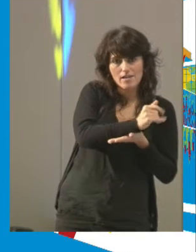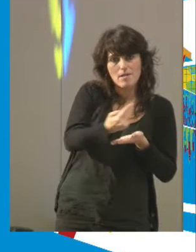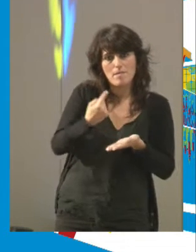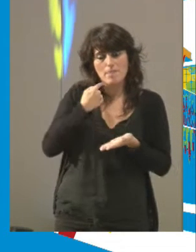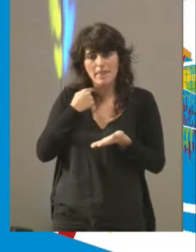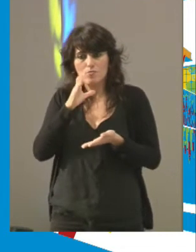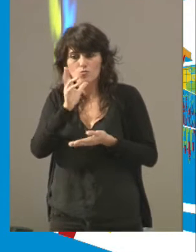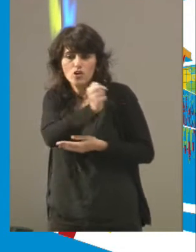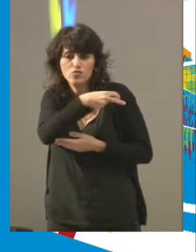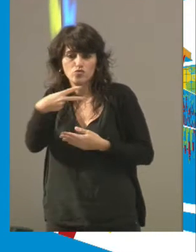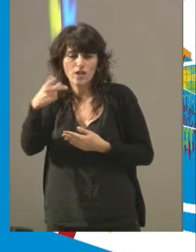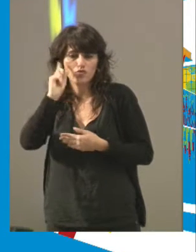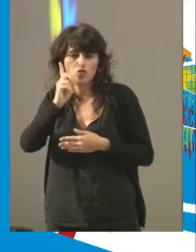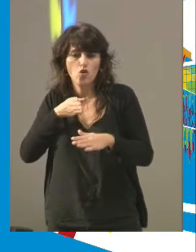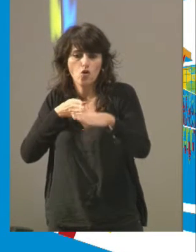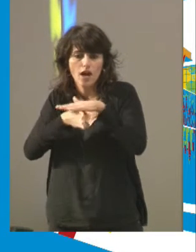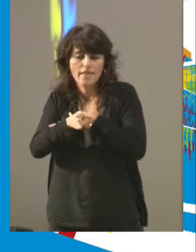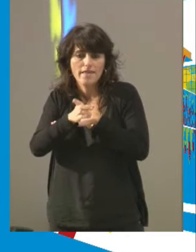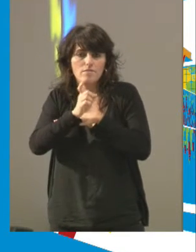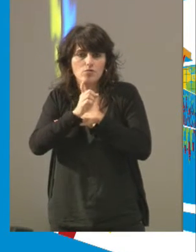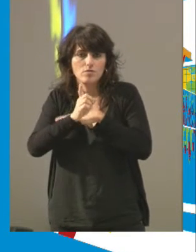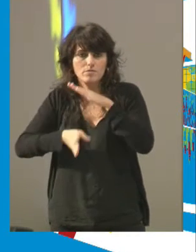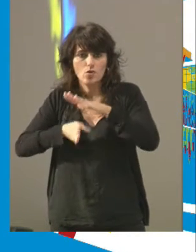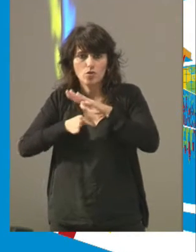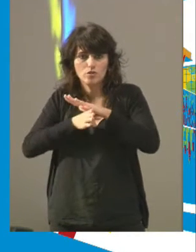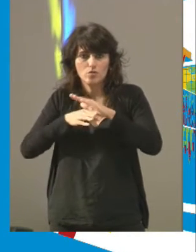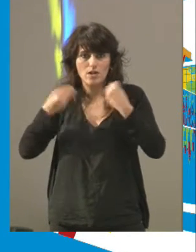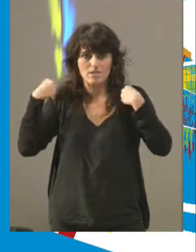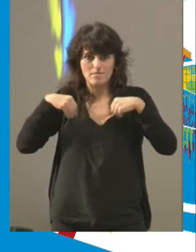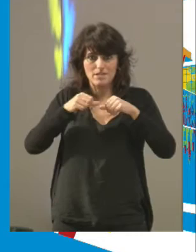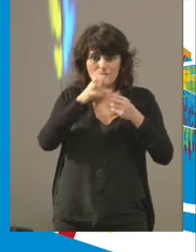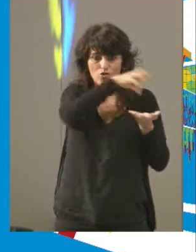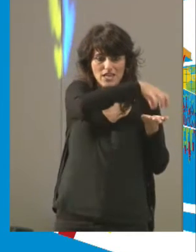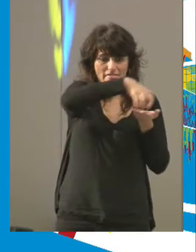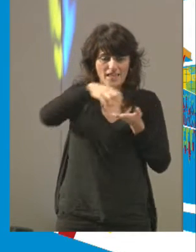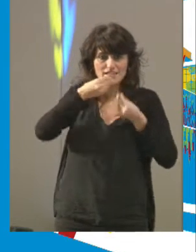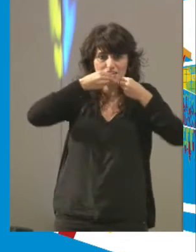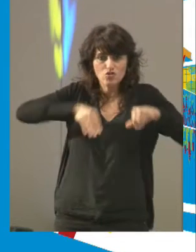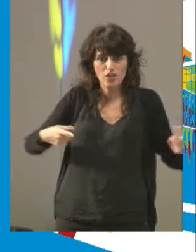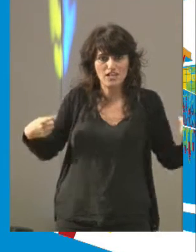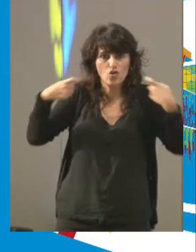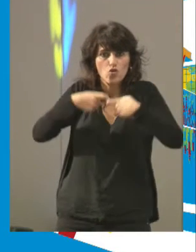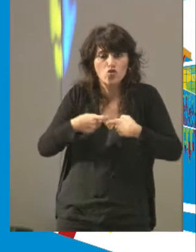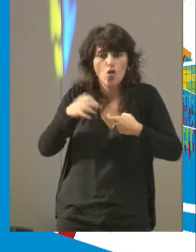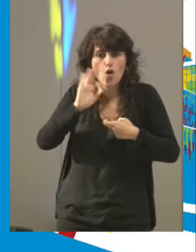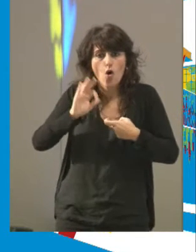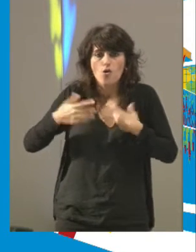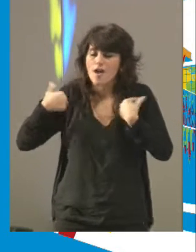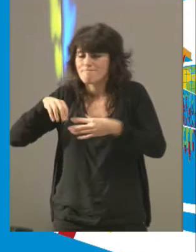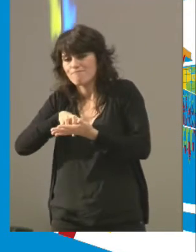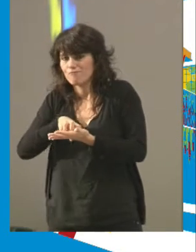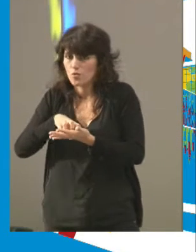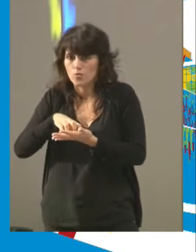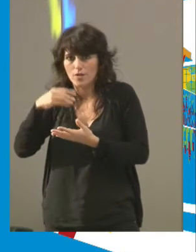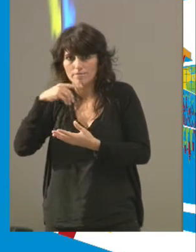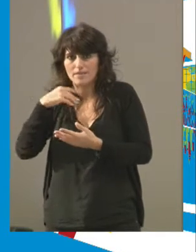resultados a los que íbamos a acceder presentaban una continuidad con las series históricas que manejábamos en el consorcio, pues ya discutibles. Y también teníamos el problema